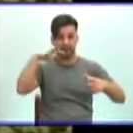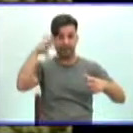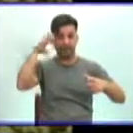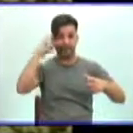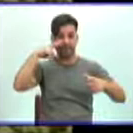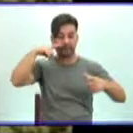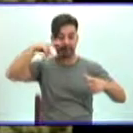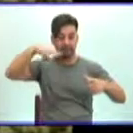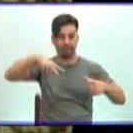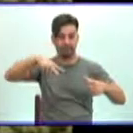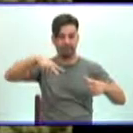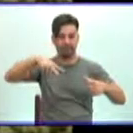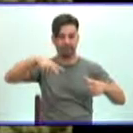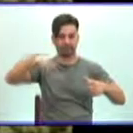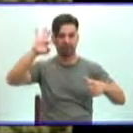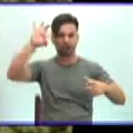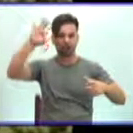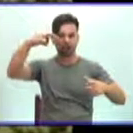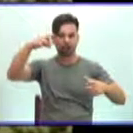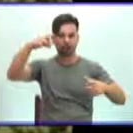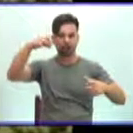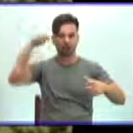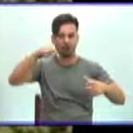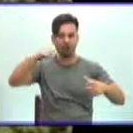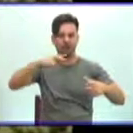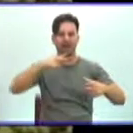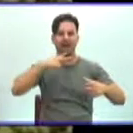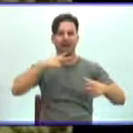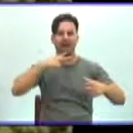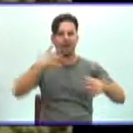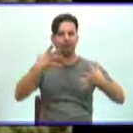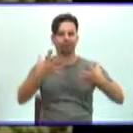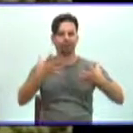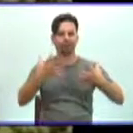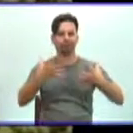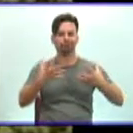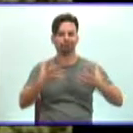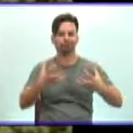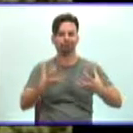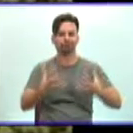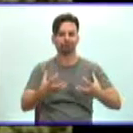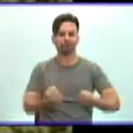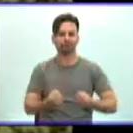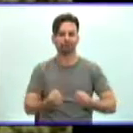Cuando el sol calienta el charco, el agua se evapora y se lleva la energía calorífica.